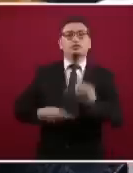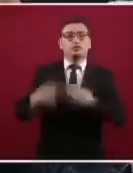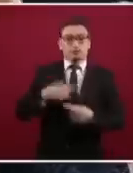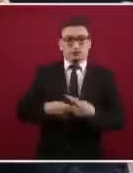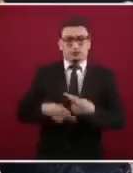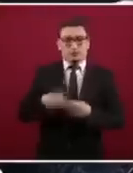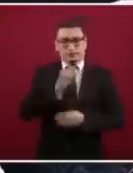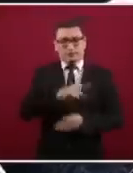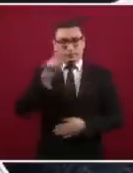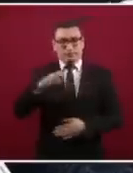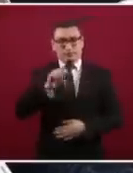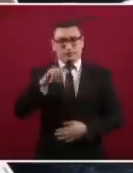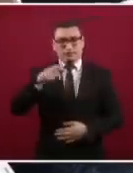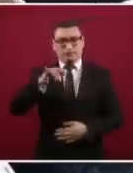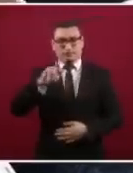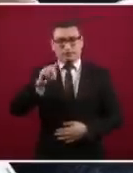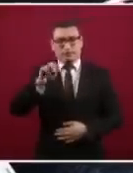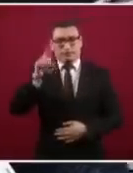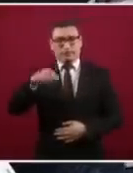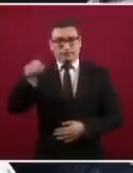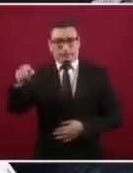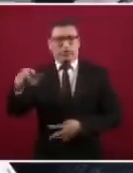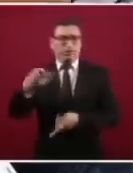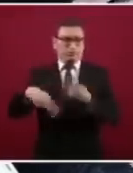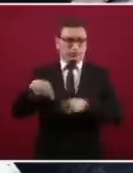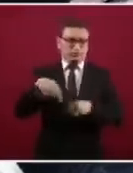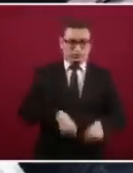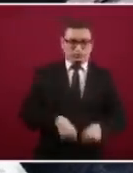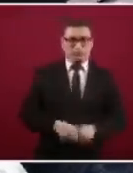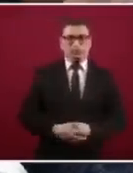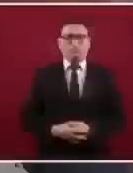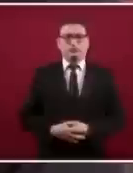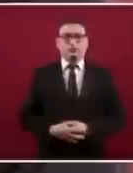San Quintín? Sí, okay. Que regreso. Es que